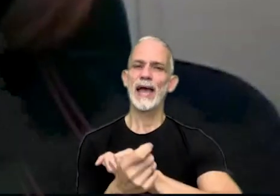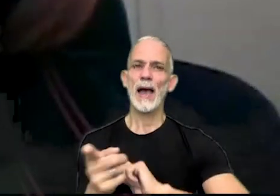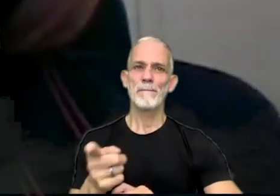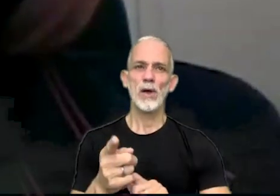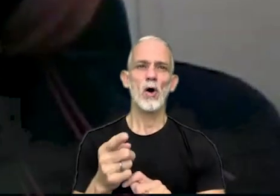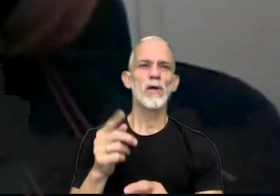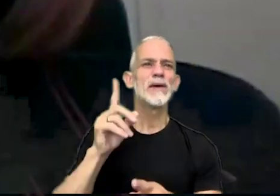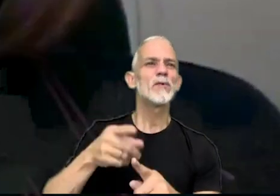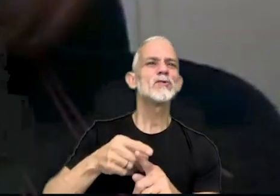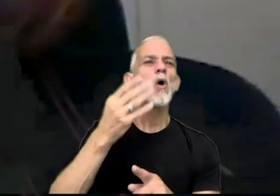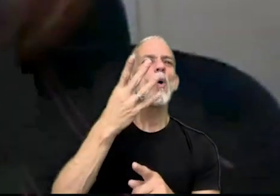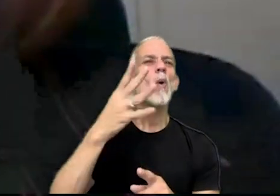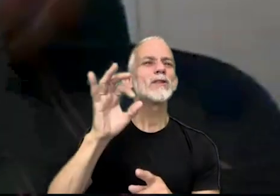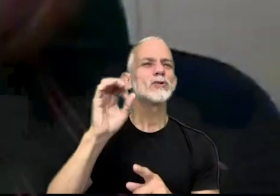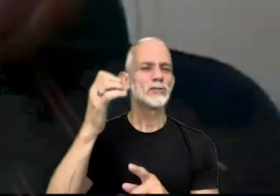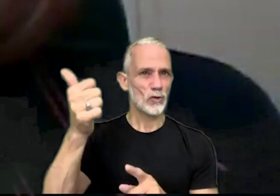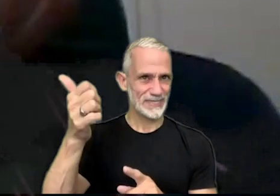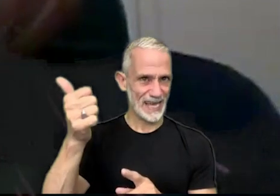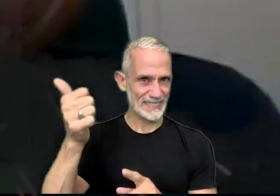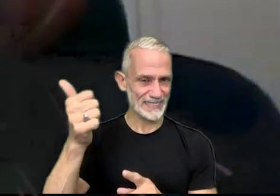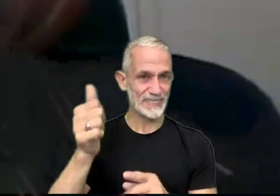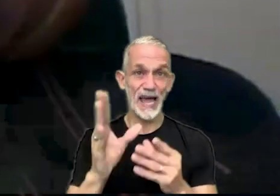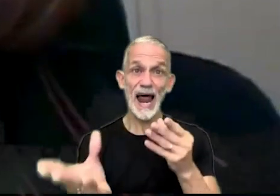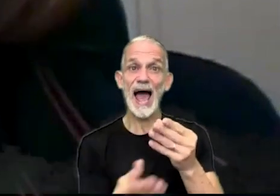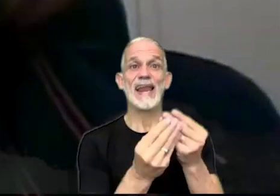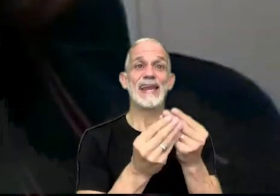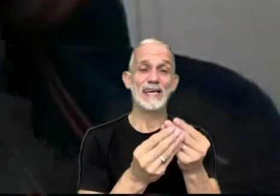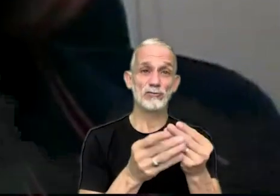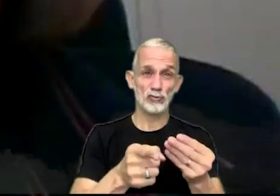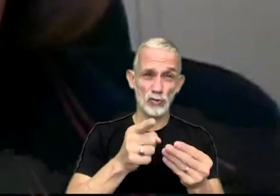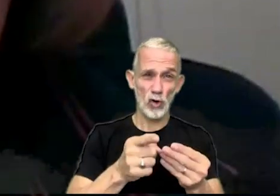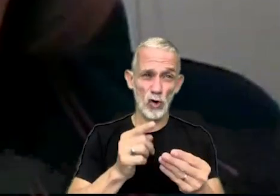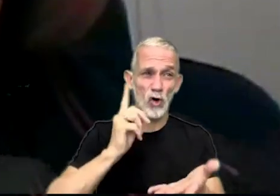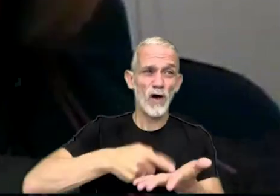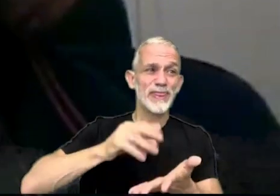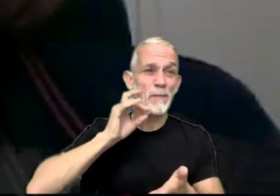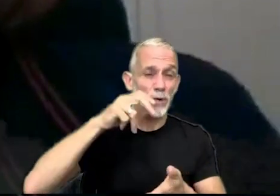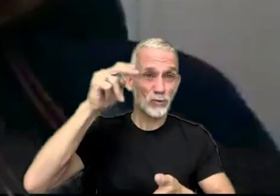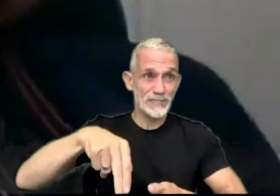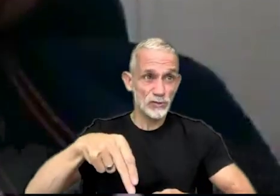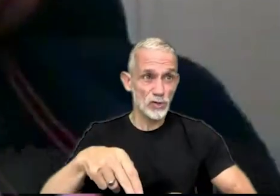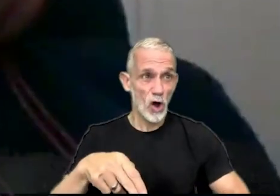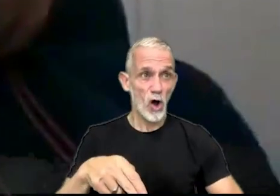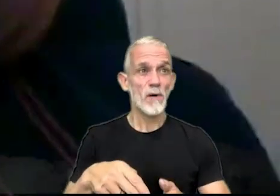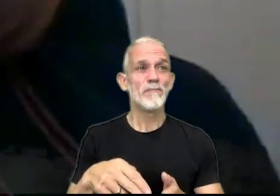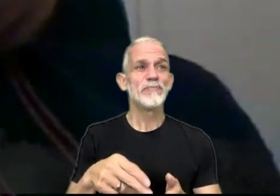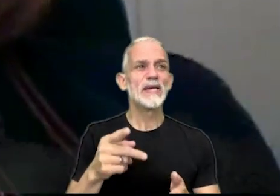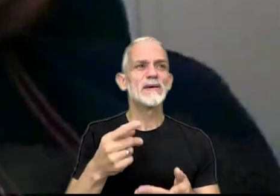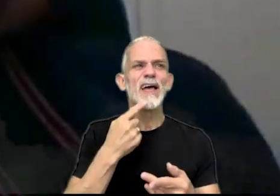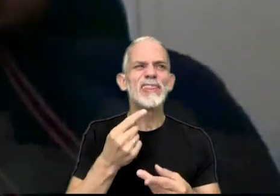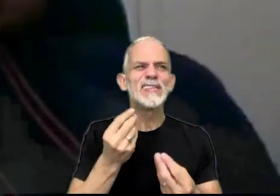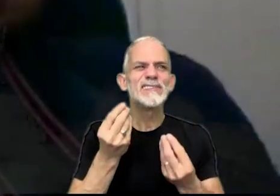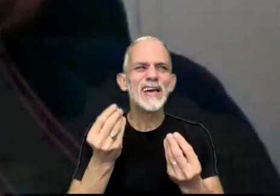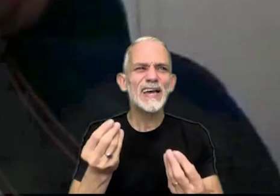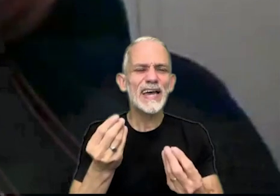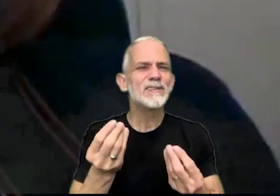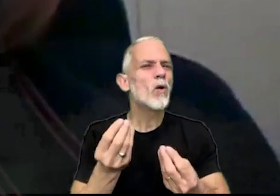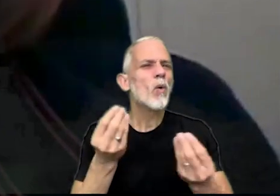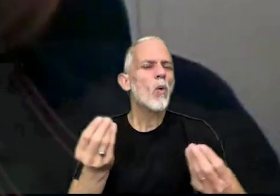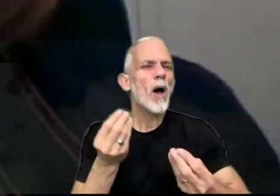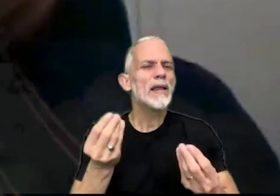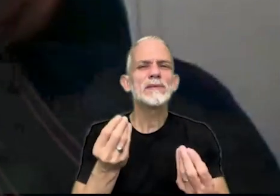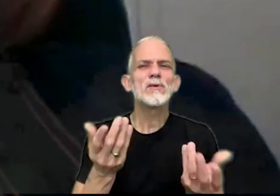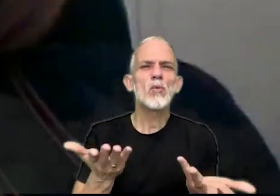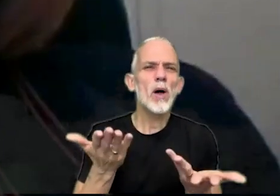la disposición 406. En el anexo de esa disposición te define cuál es